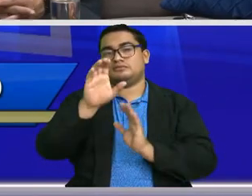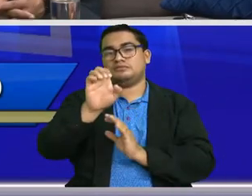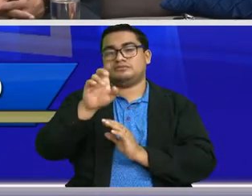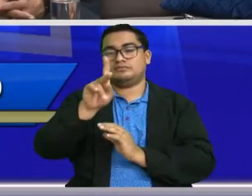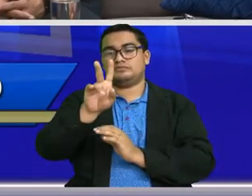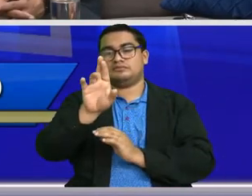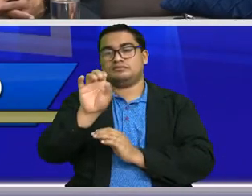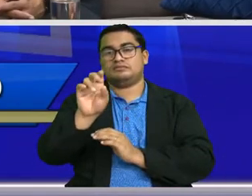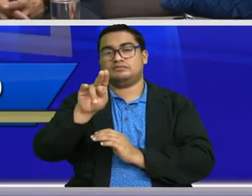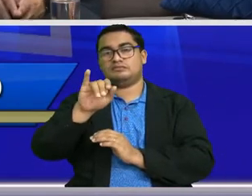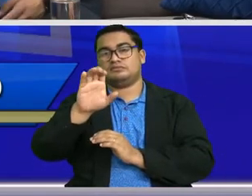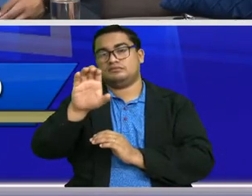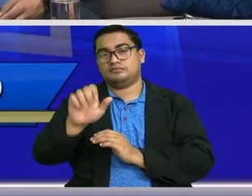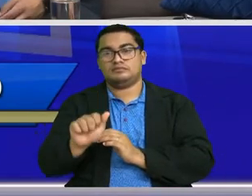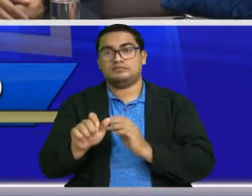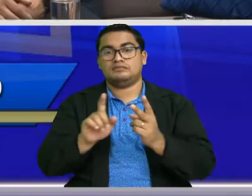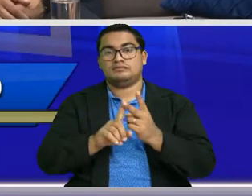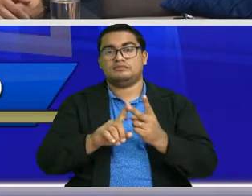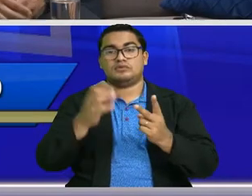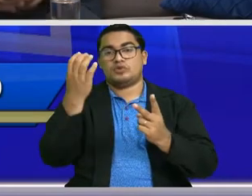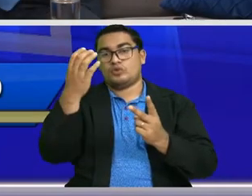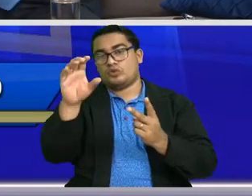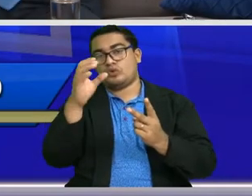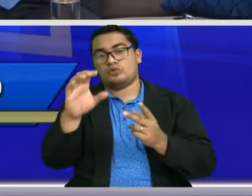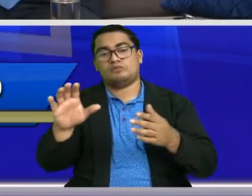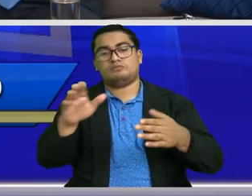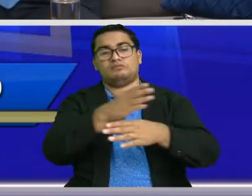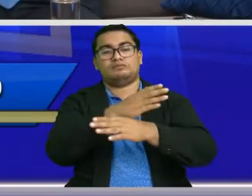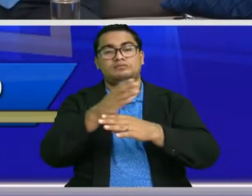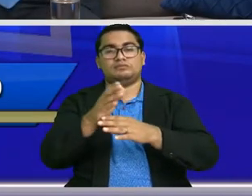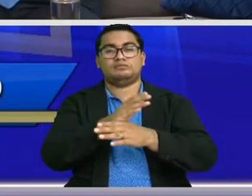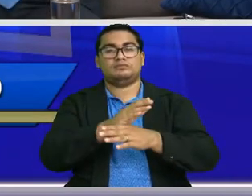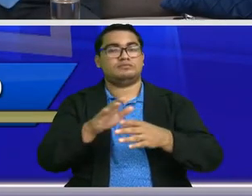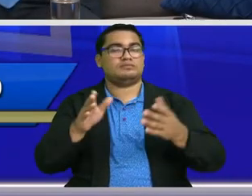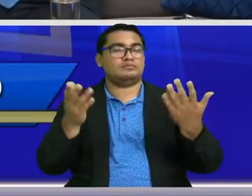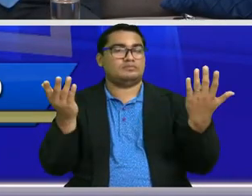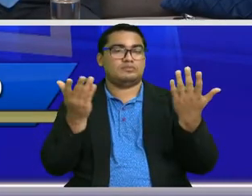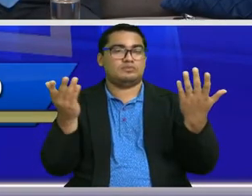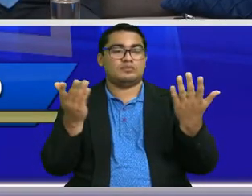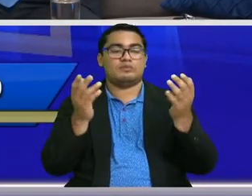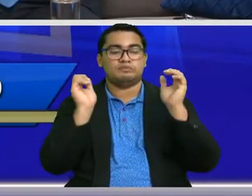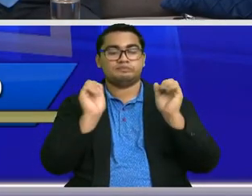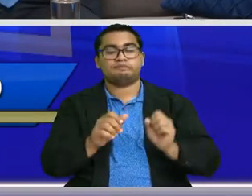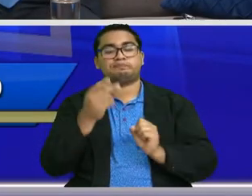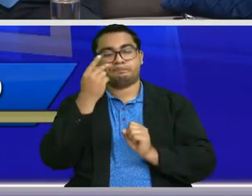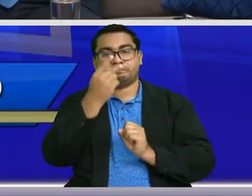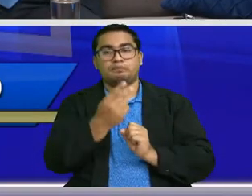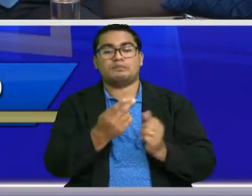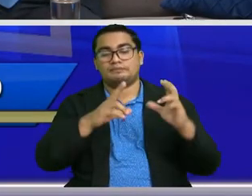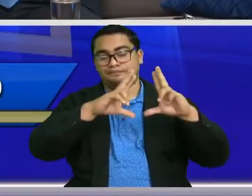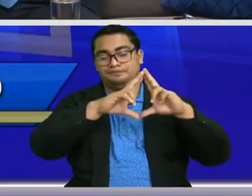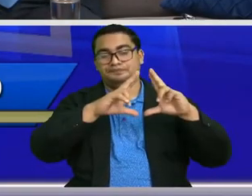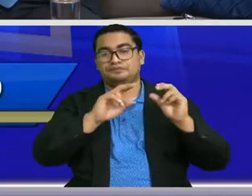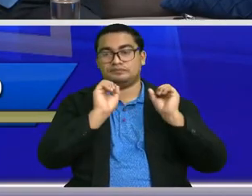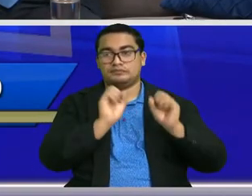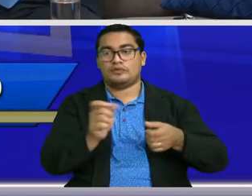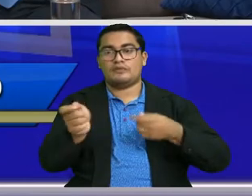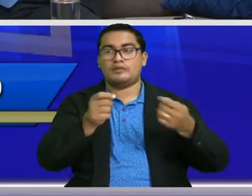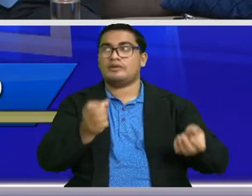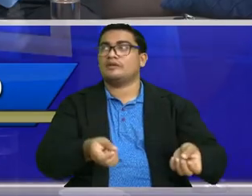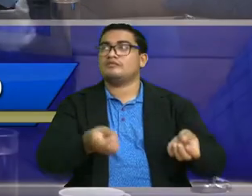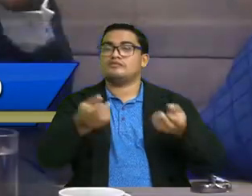nivel centroamericano, ProColombia, entre otras agencias que han venido identificando las oportunidades de exportación y comercio a